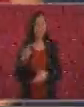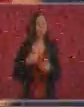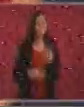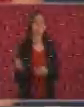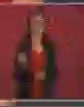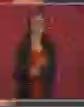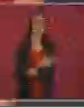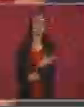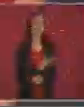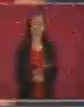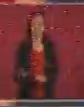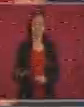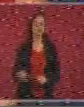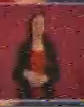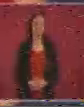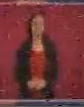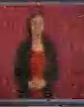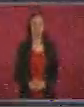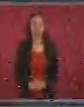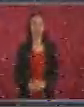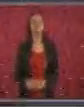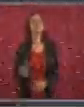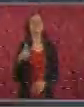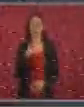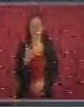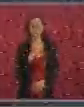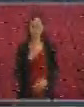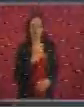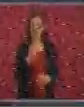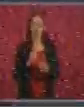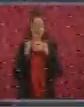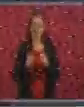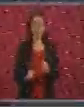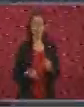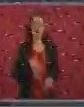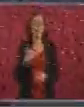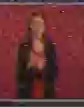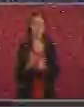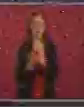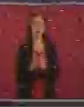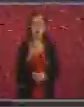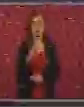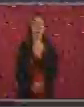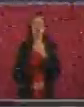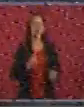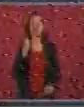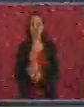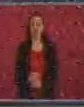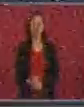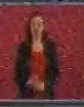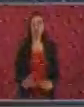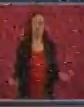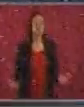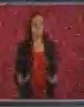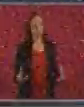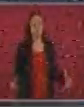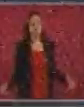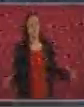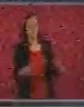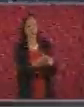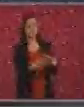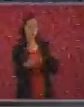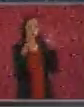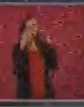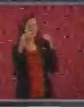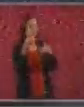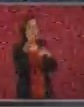bueno, desmantelar todo lo que había para abrir paso a lo que él quiere crear como propio.